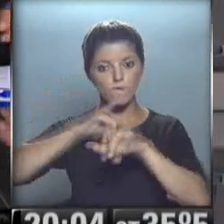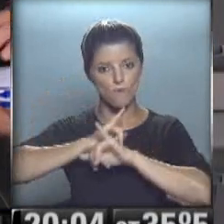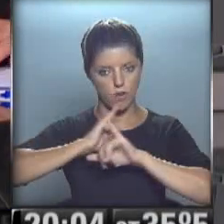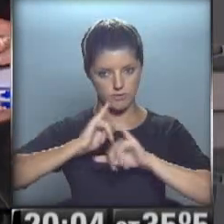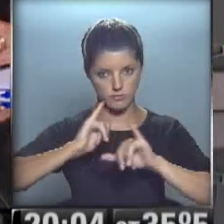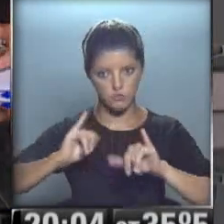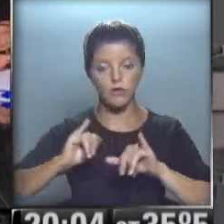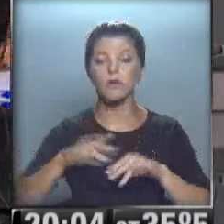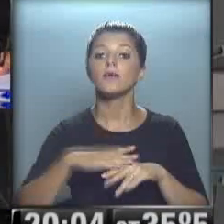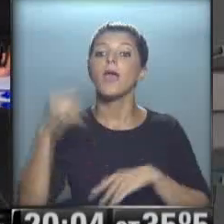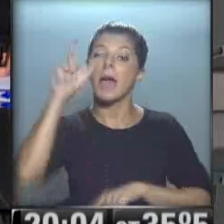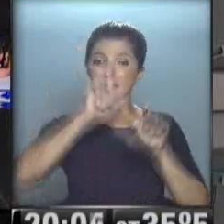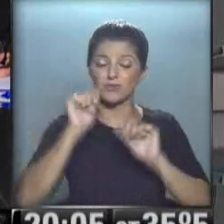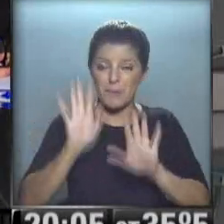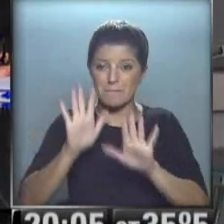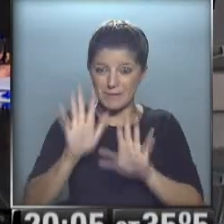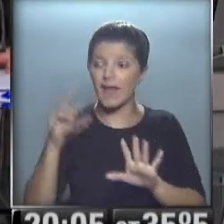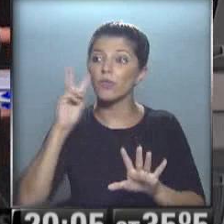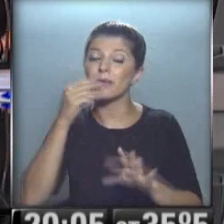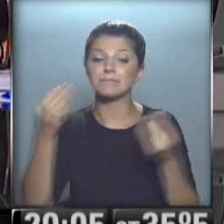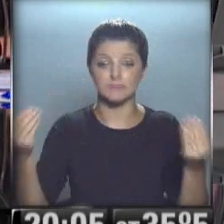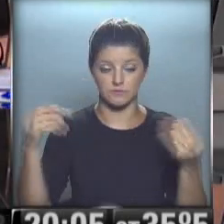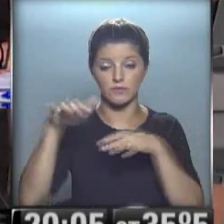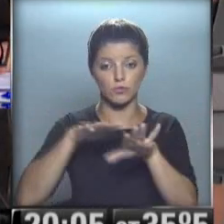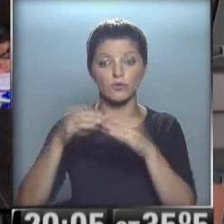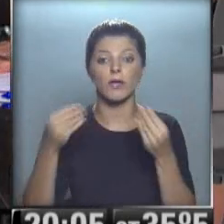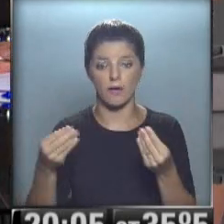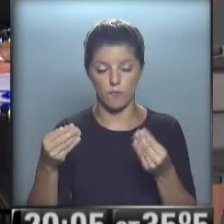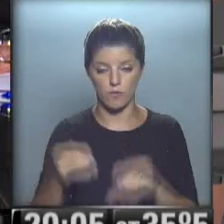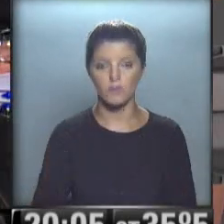información. Hay mucha gente pendiente de esta noticia. Claro que sí, por supuesto.